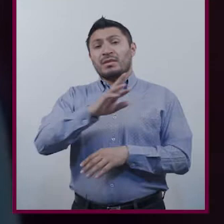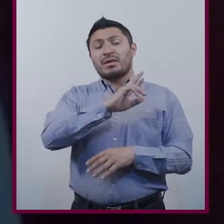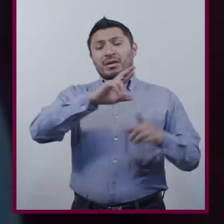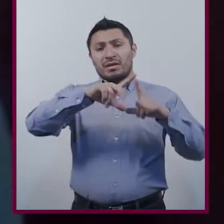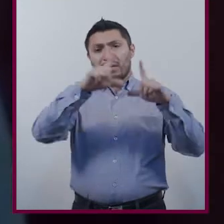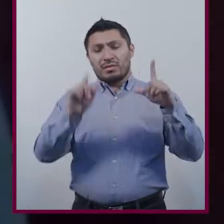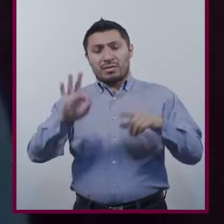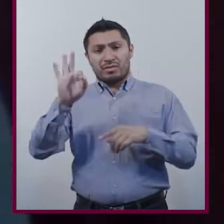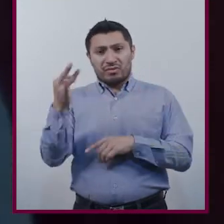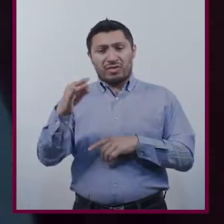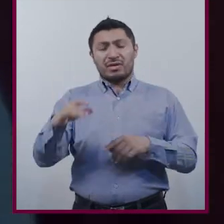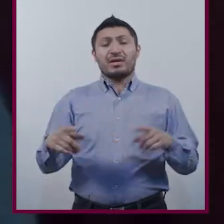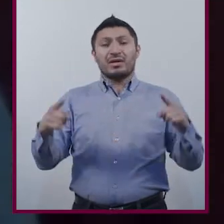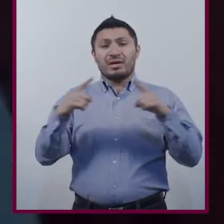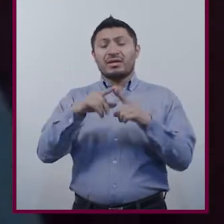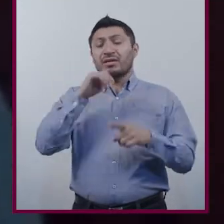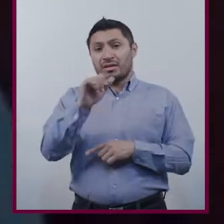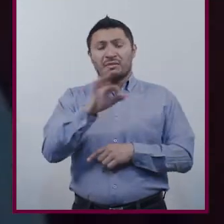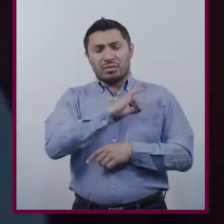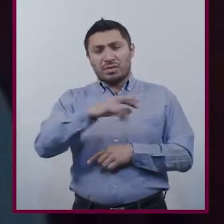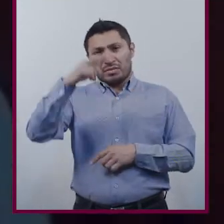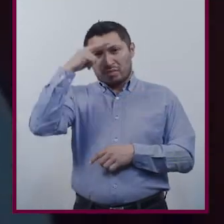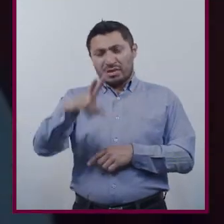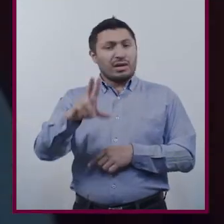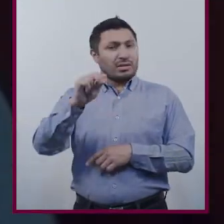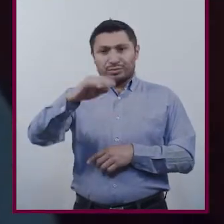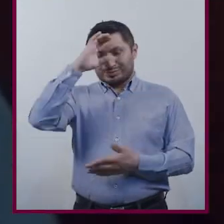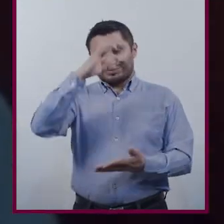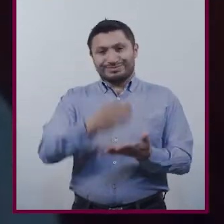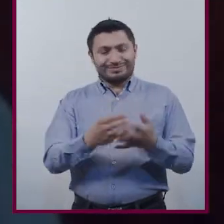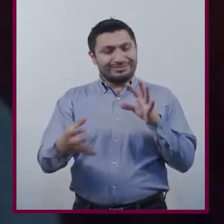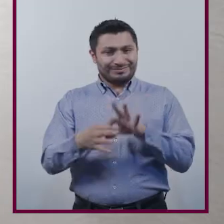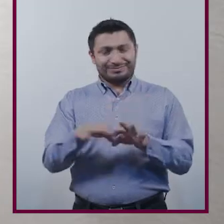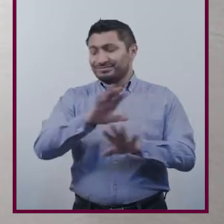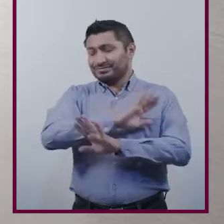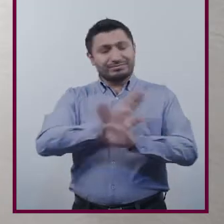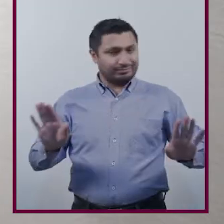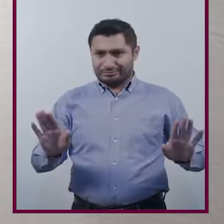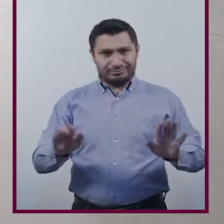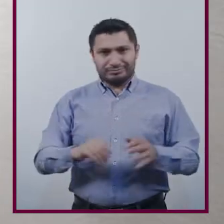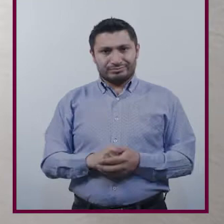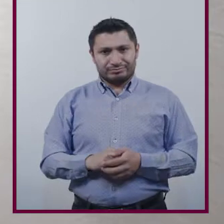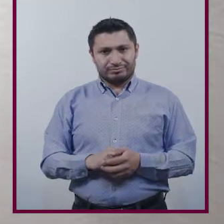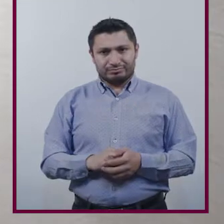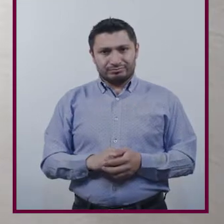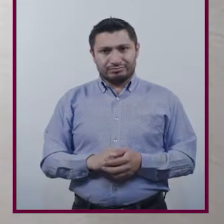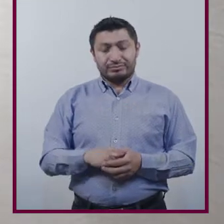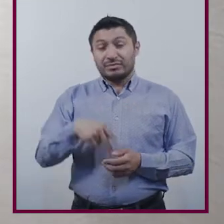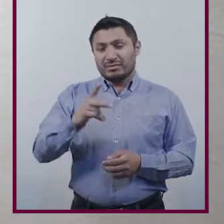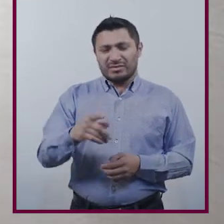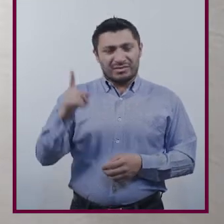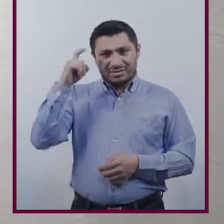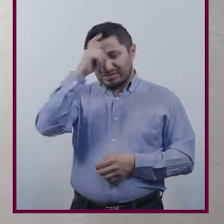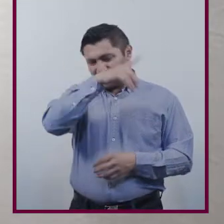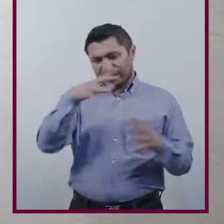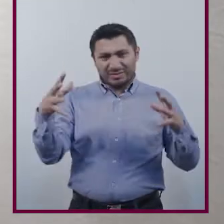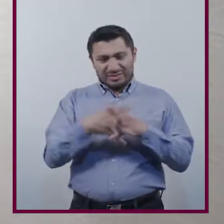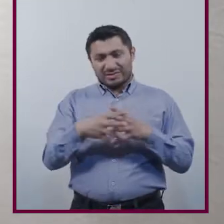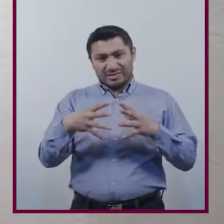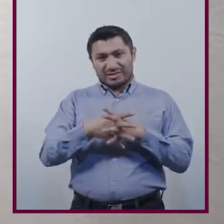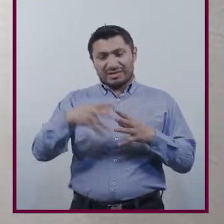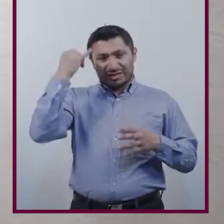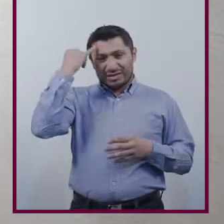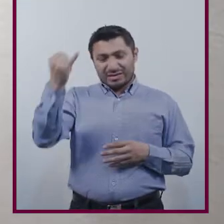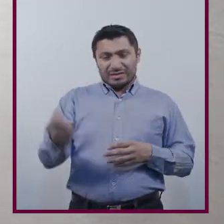y laico, donde se puede ser mexicano sin ser católico. Pero qué dura batalla ideológica, política y social, y